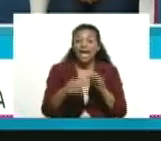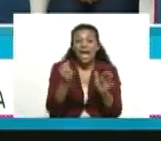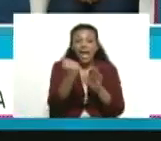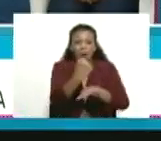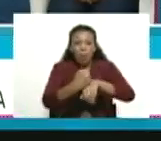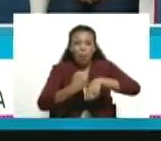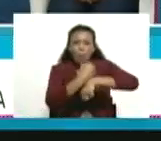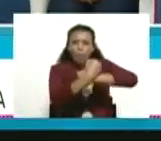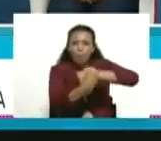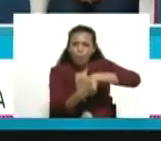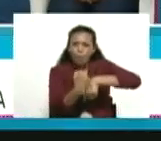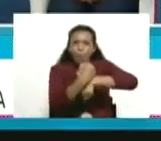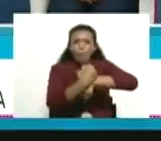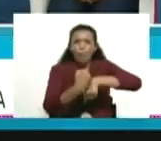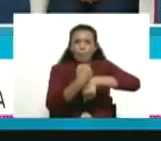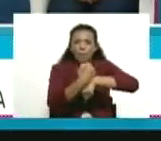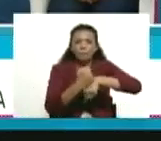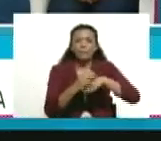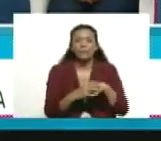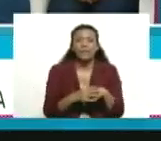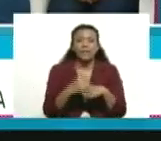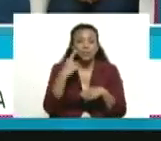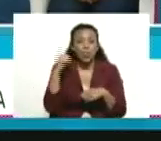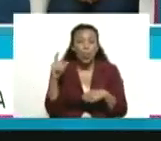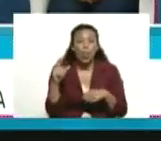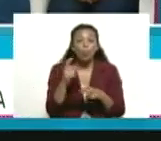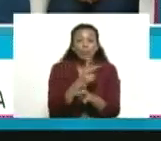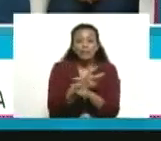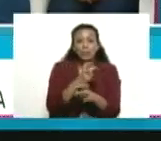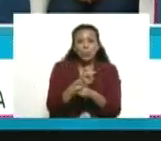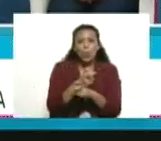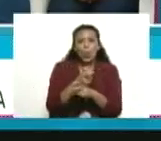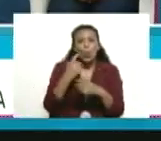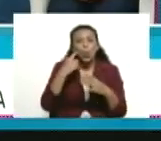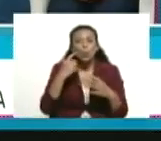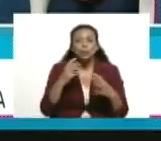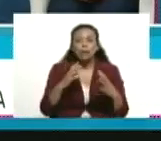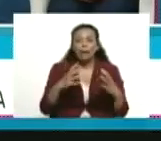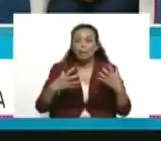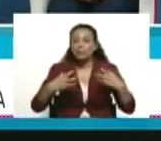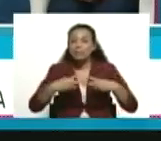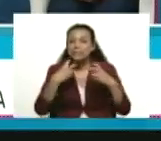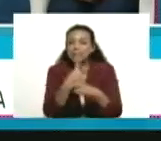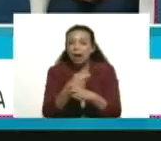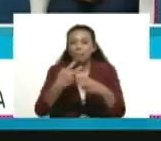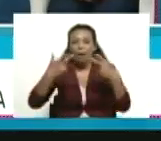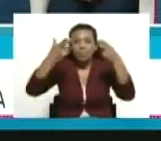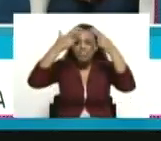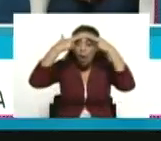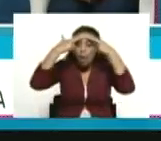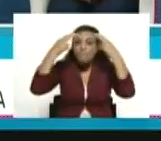ecógrafos, tenemos los aparatos de la parte de terapia intensiva, todos nuevos, camas.